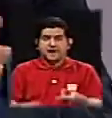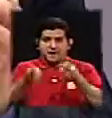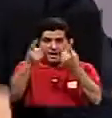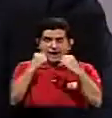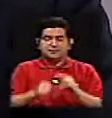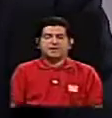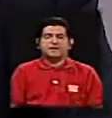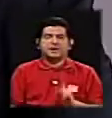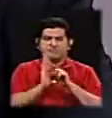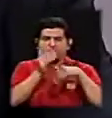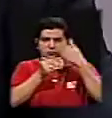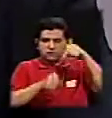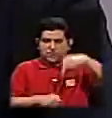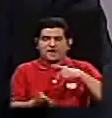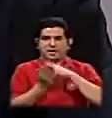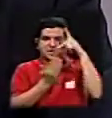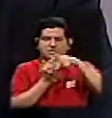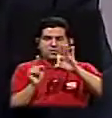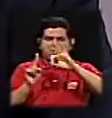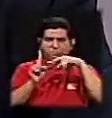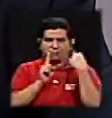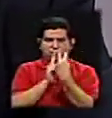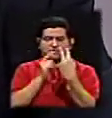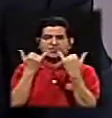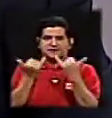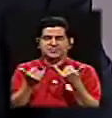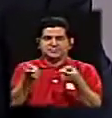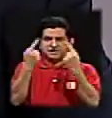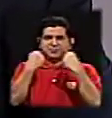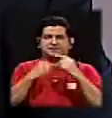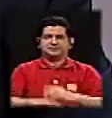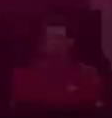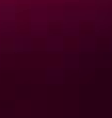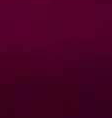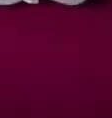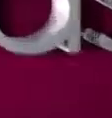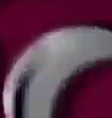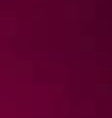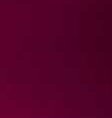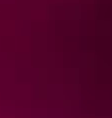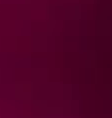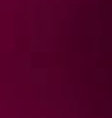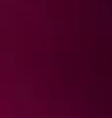regresemos en unos pocos minutos aquí en su programa Puntos de Vista. Acompáñenos.